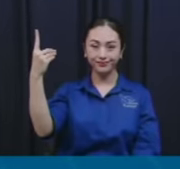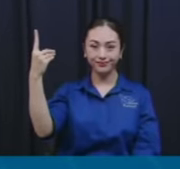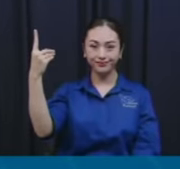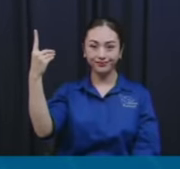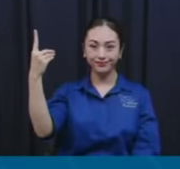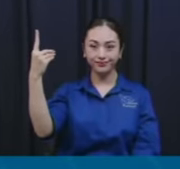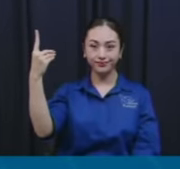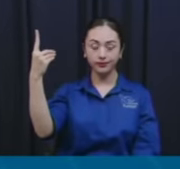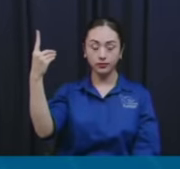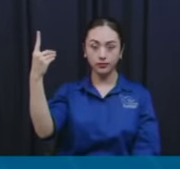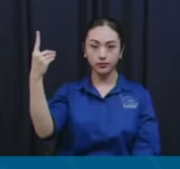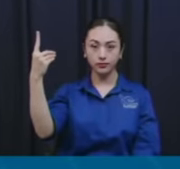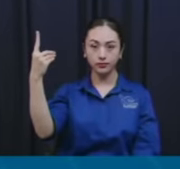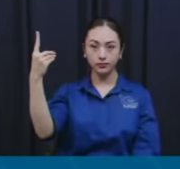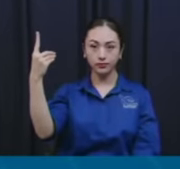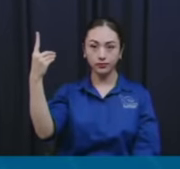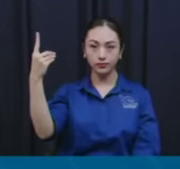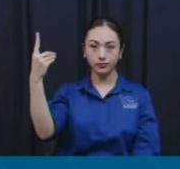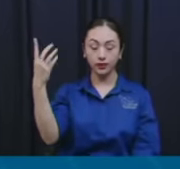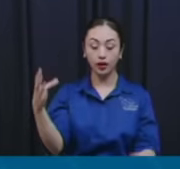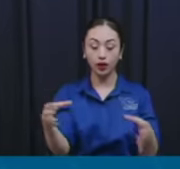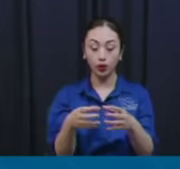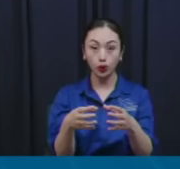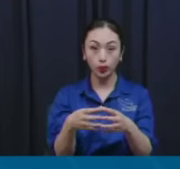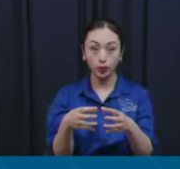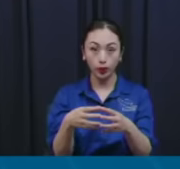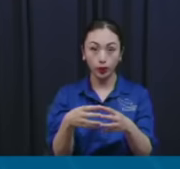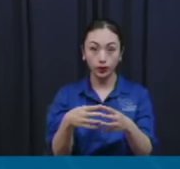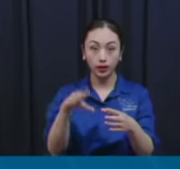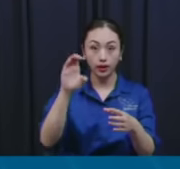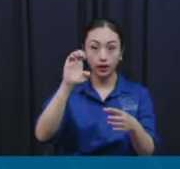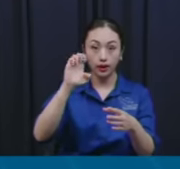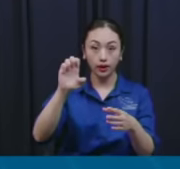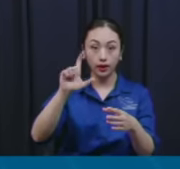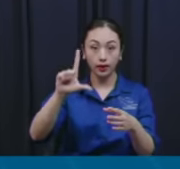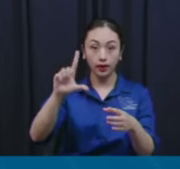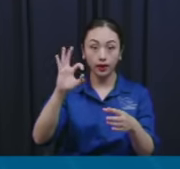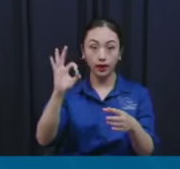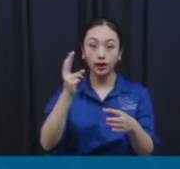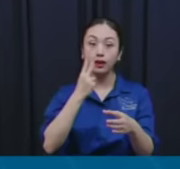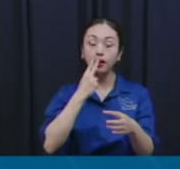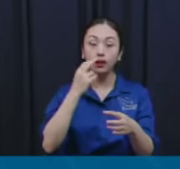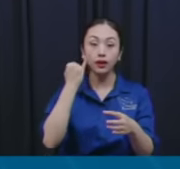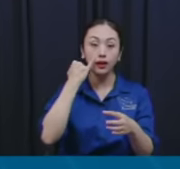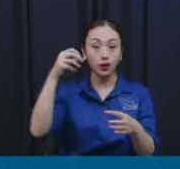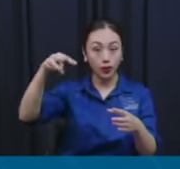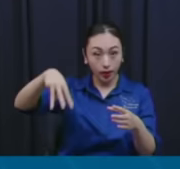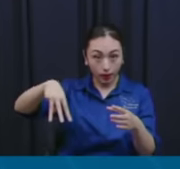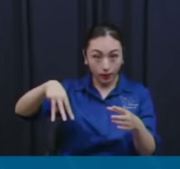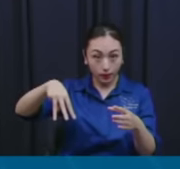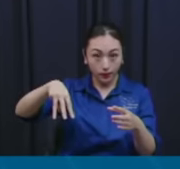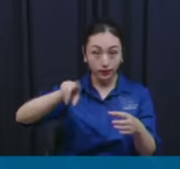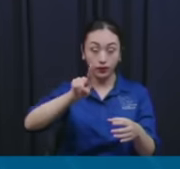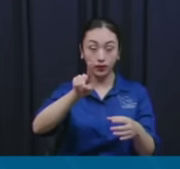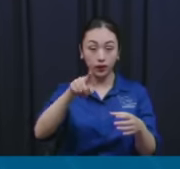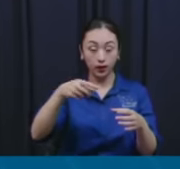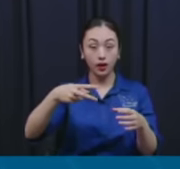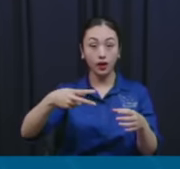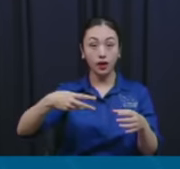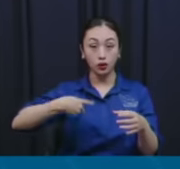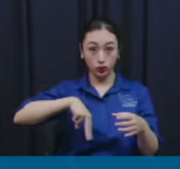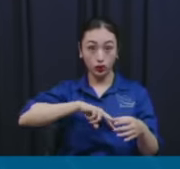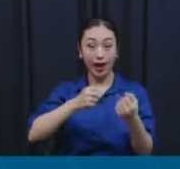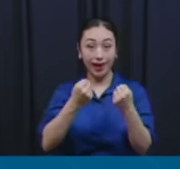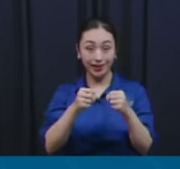Elohim hagamos al hombre a nuestra imagen conforme a nuestra